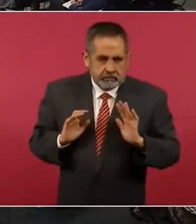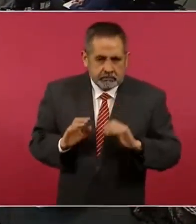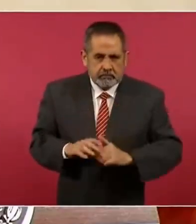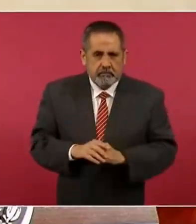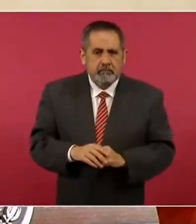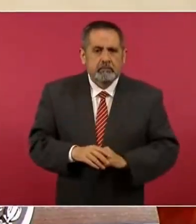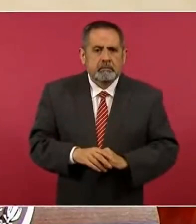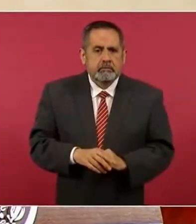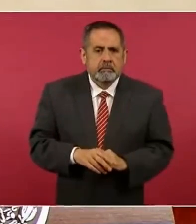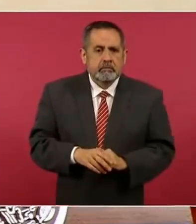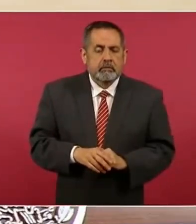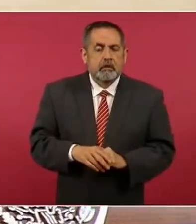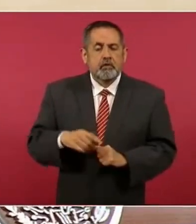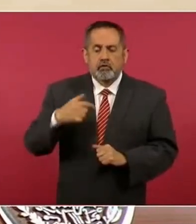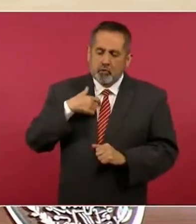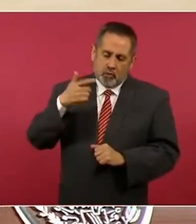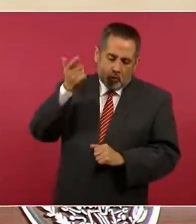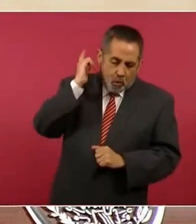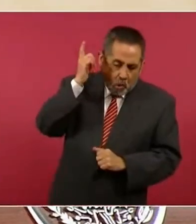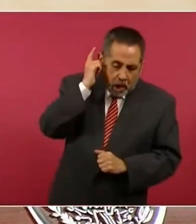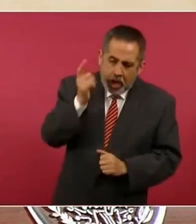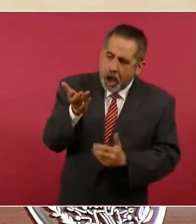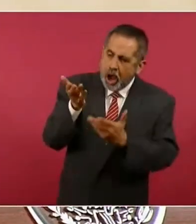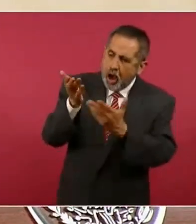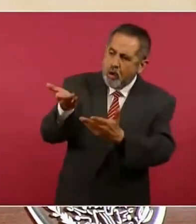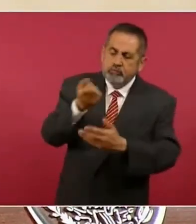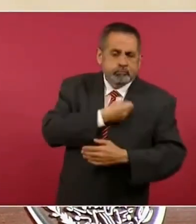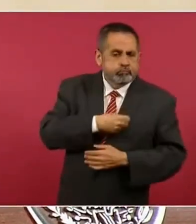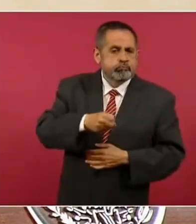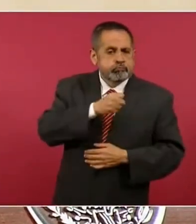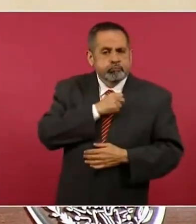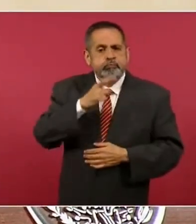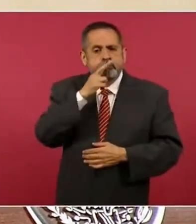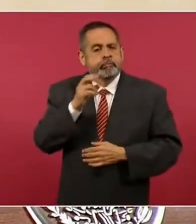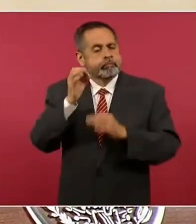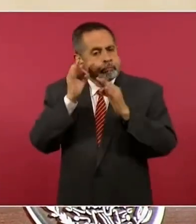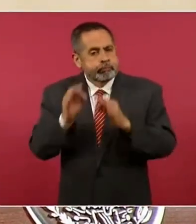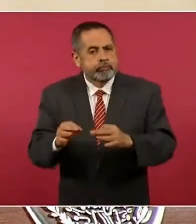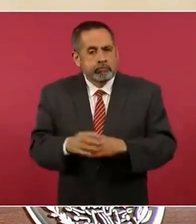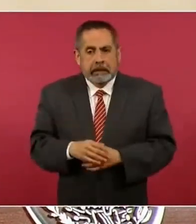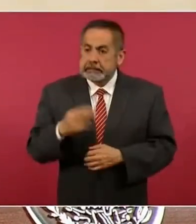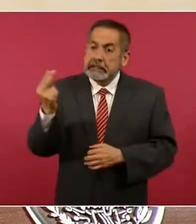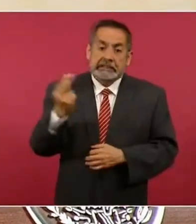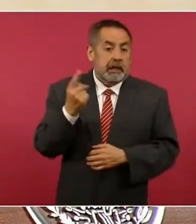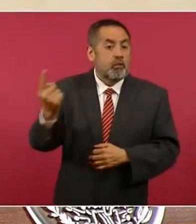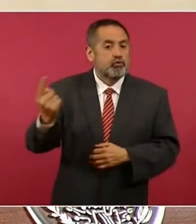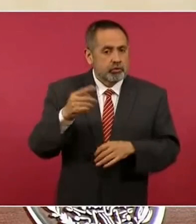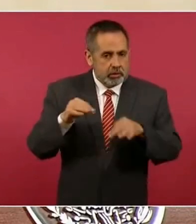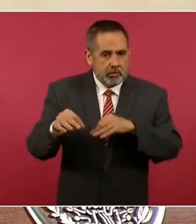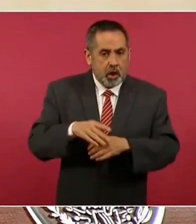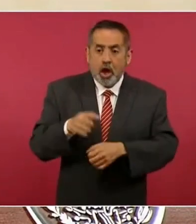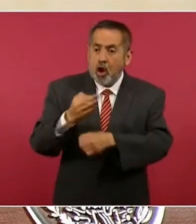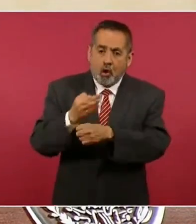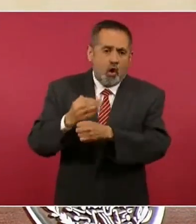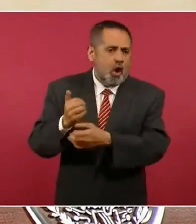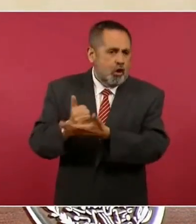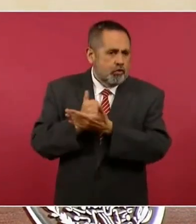Yo lo que le deseo es que se recupere, lo necesitamos, está